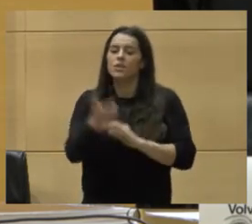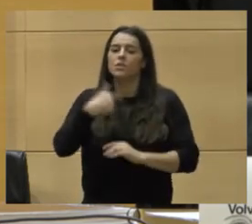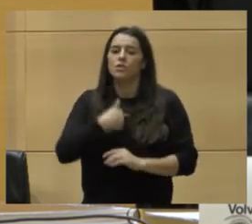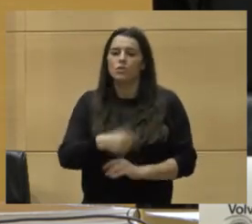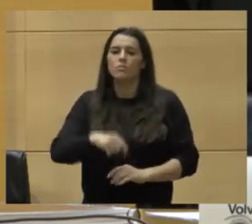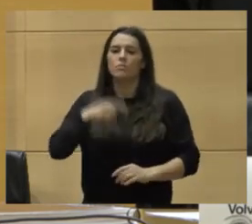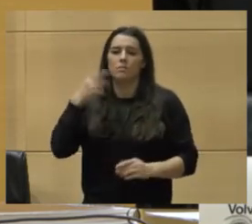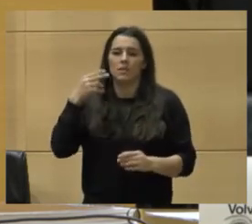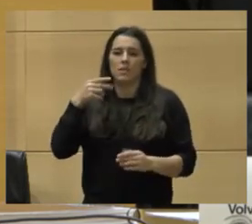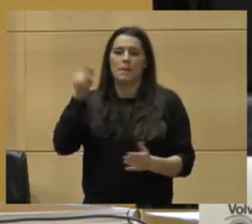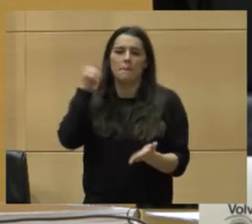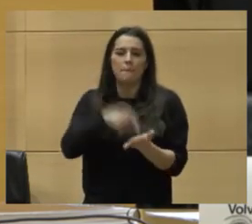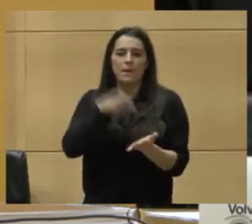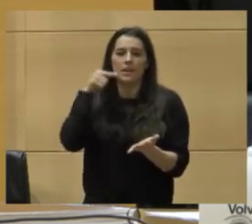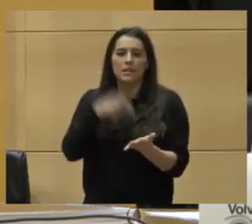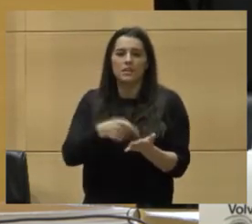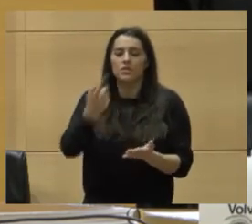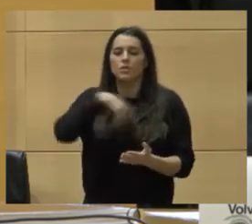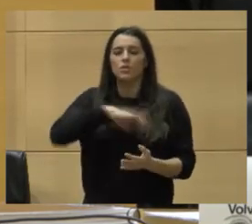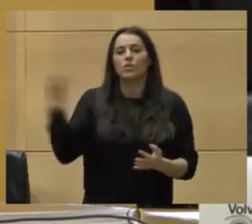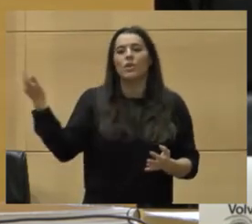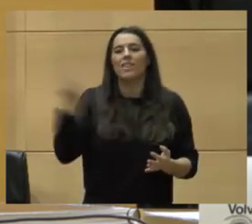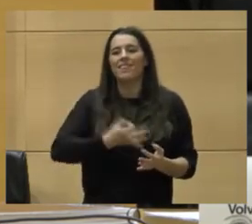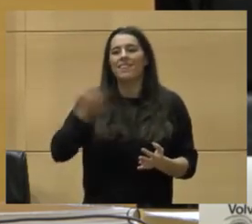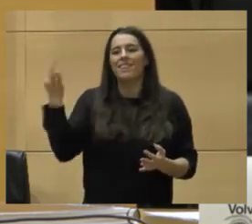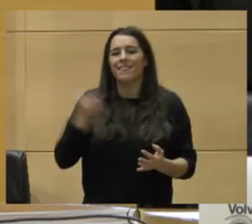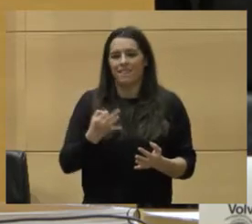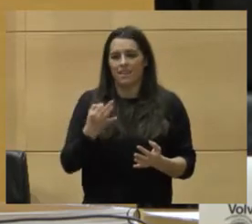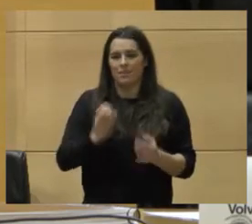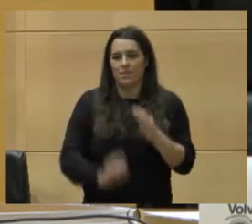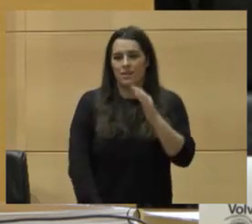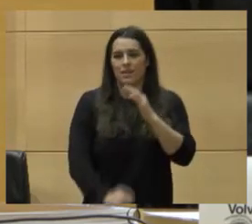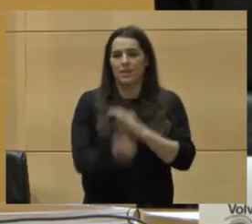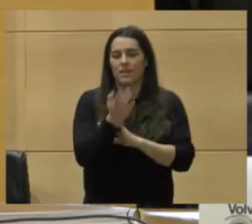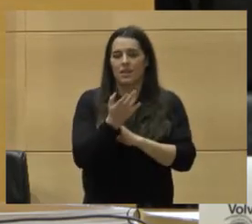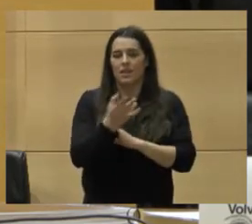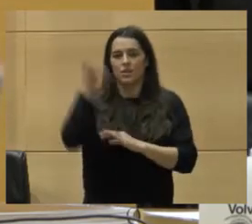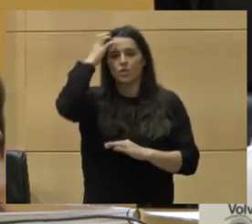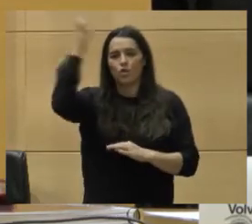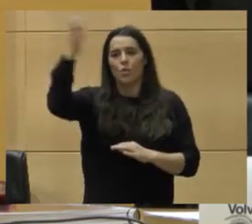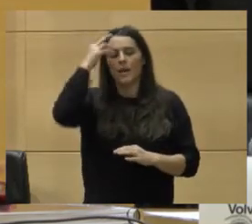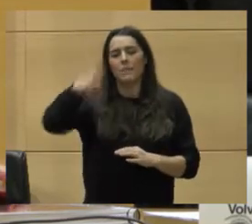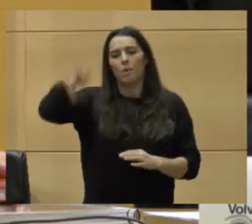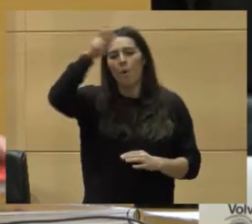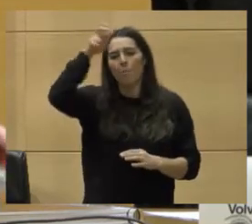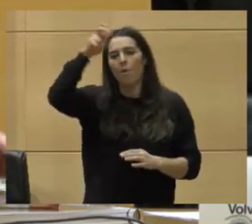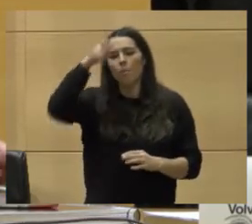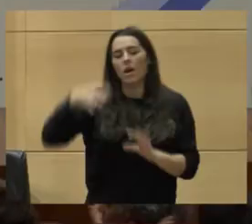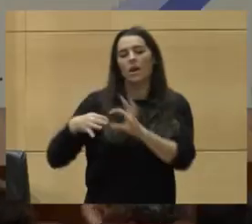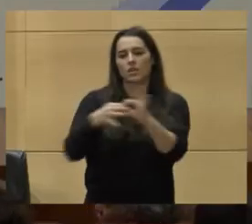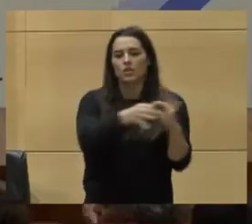construyamos una corriente de soberanismo popular plurinacional y solidario muchas gracias